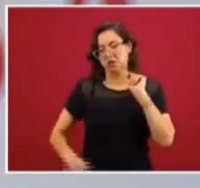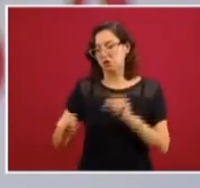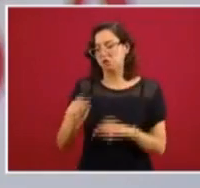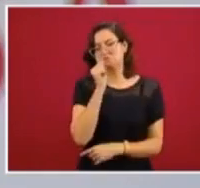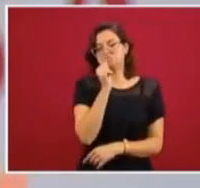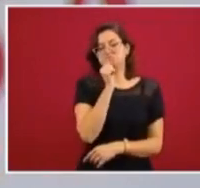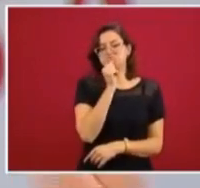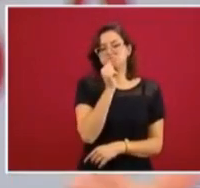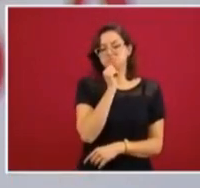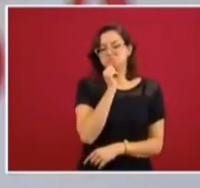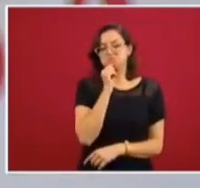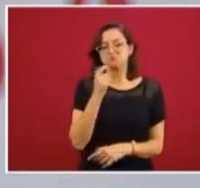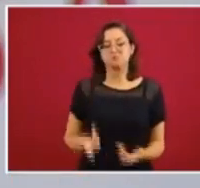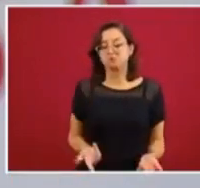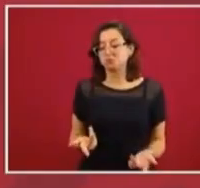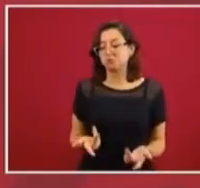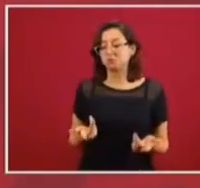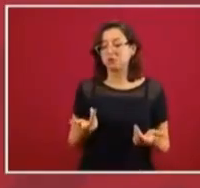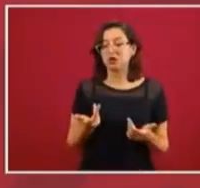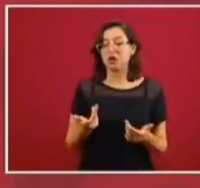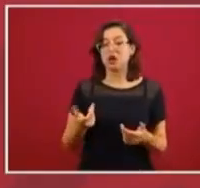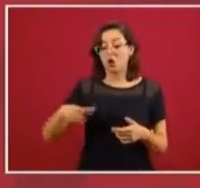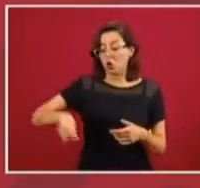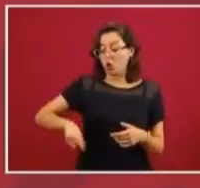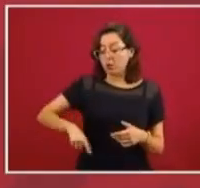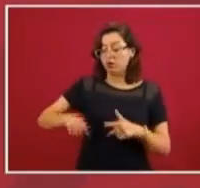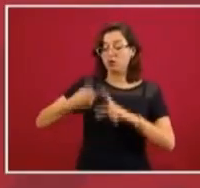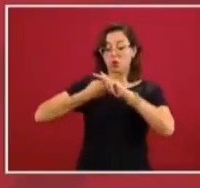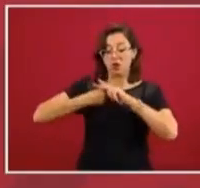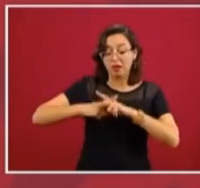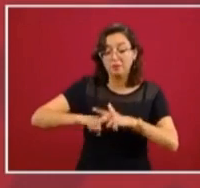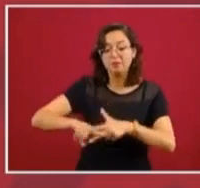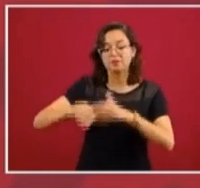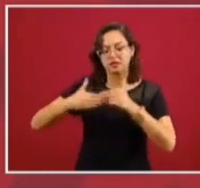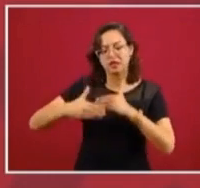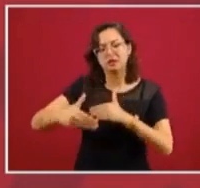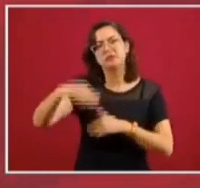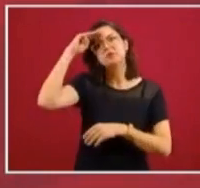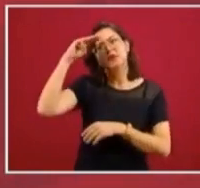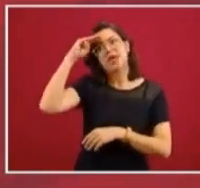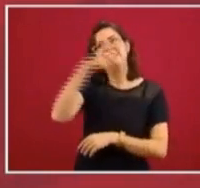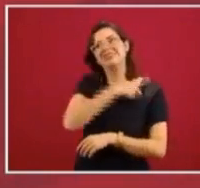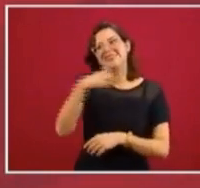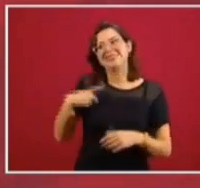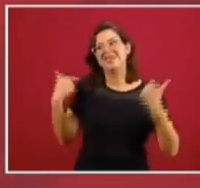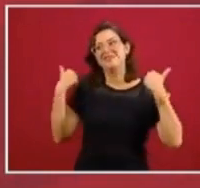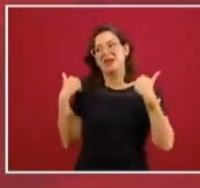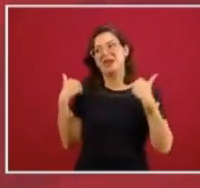Antes de COVID, al inicio de la administración, ya habíamos planteado un proyecto semejante, que México tenga un